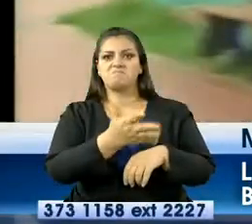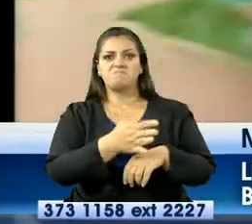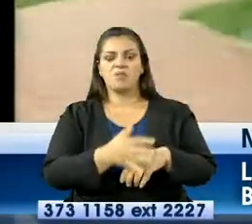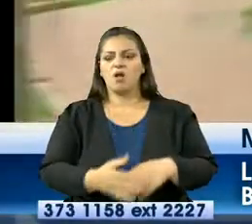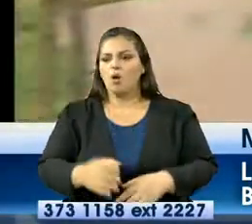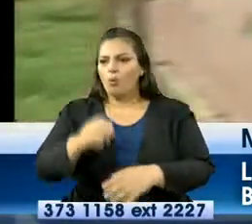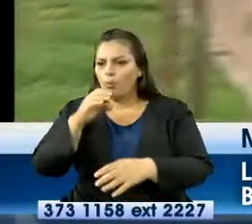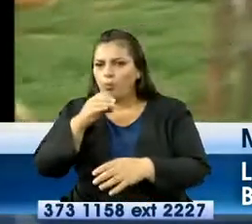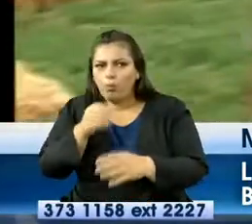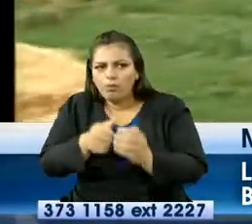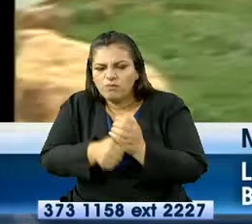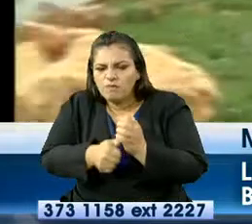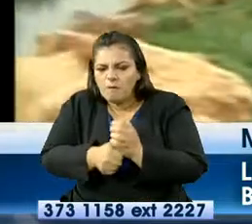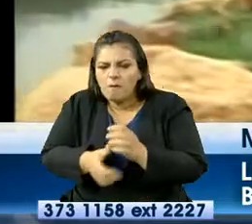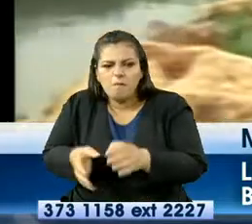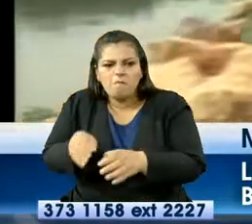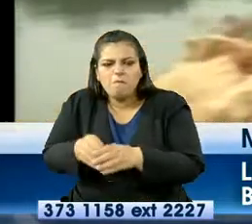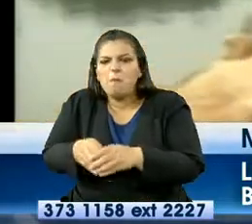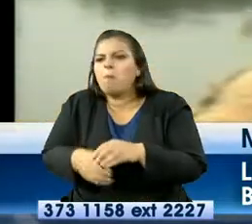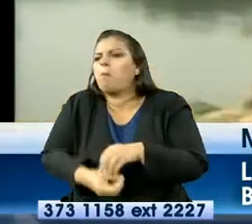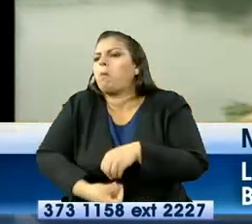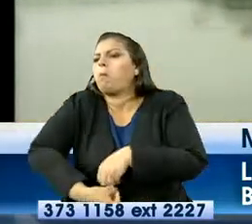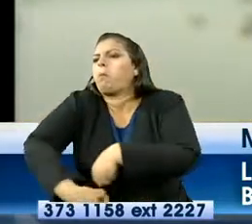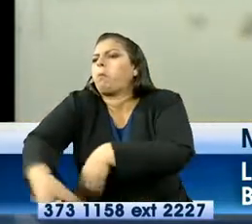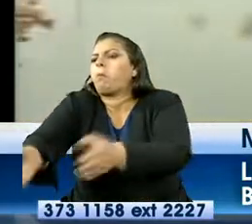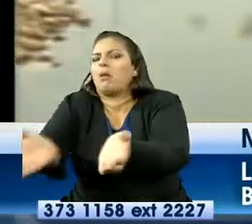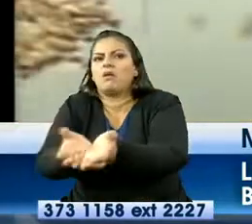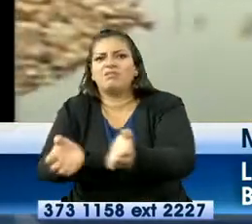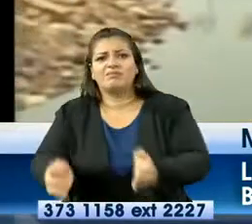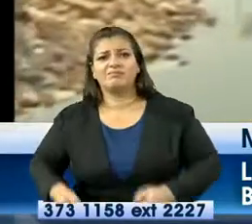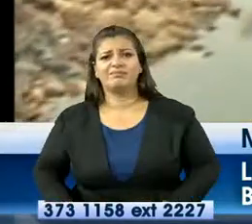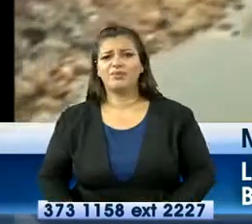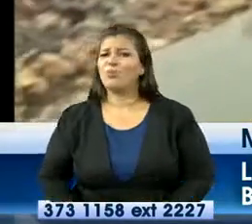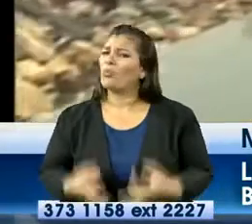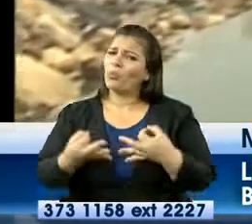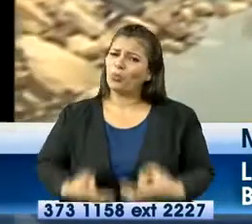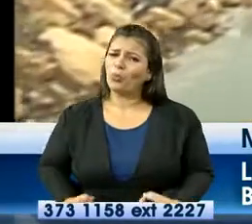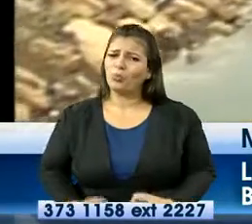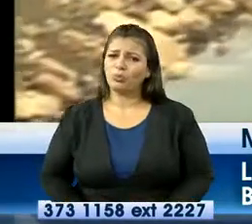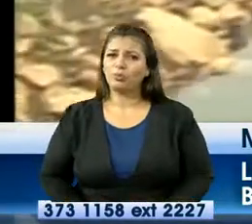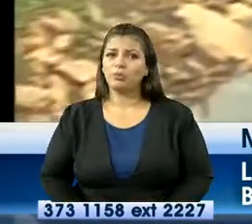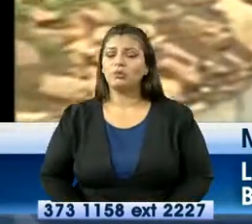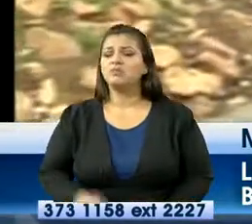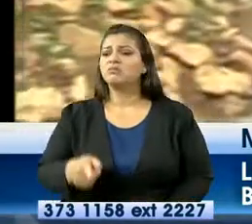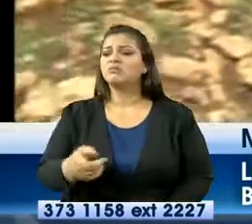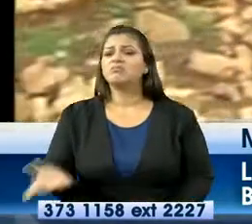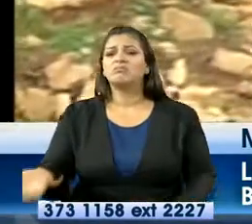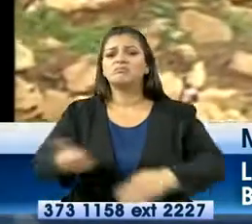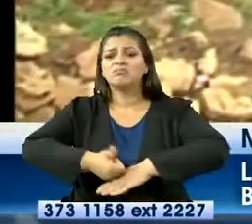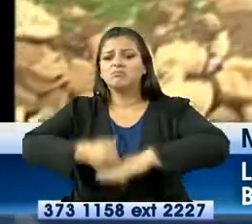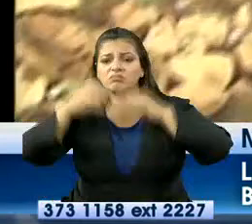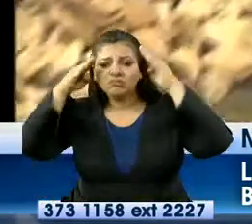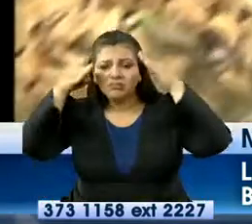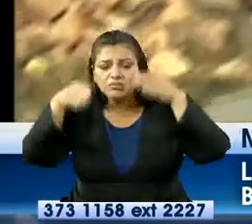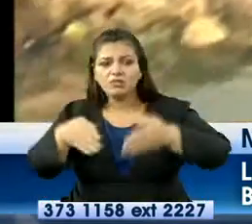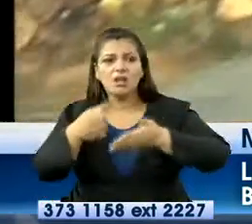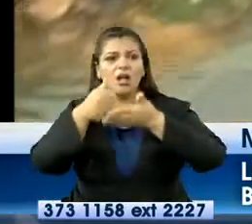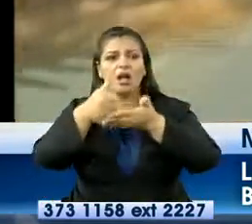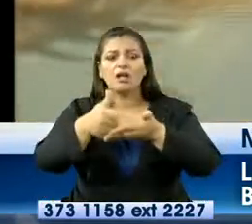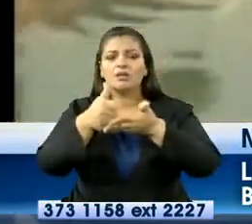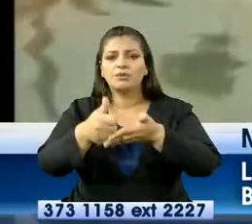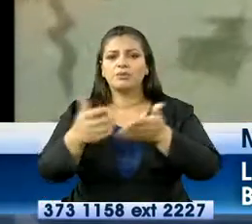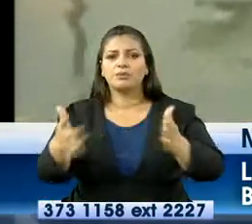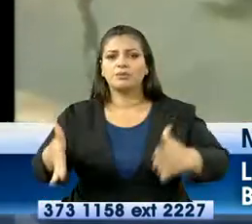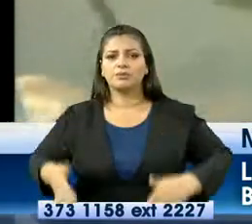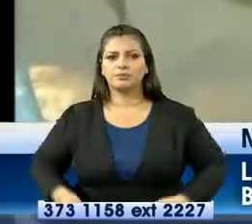por eso necesitamos un alcantarillado de urgencia, porque la gente verdaderamente se ha olvidado de la Mélida de Toral y la isla Trinitaria, porque esta es la cooperativa Mélida de